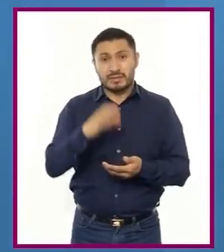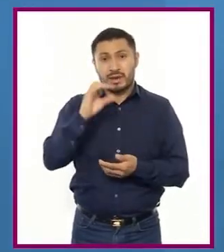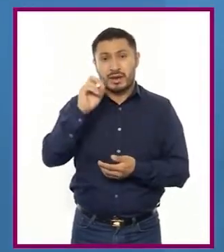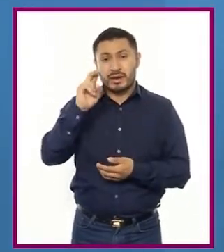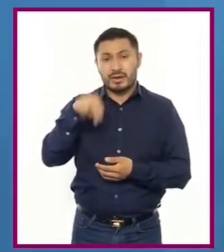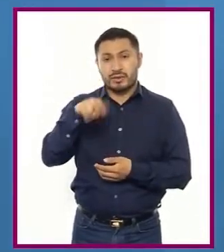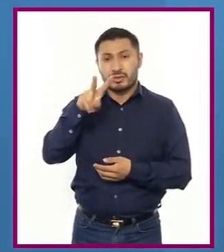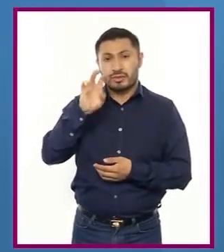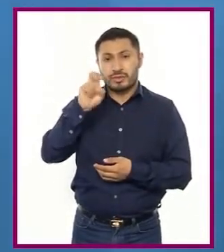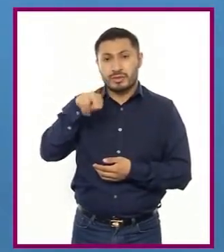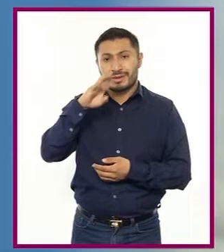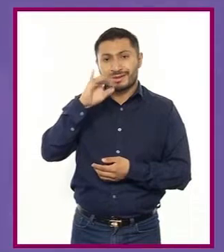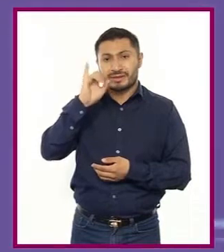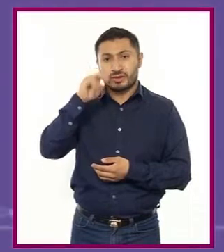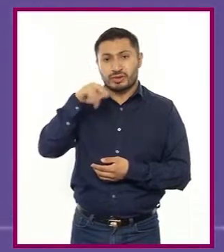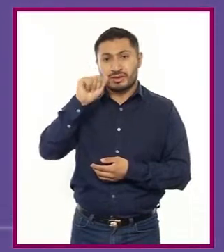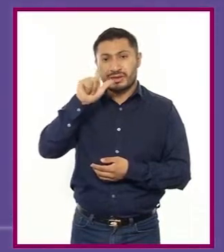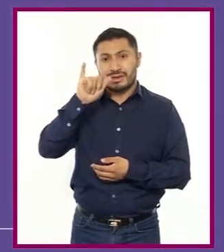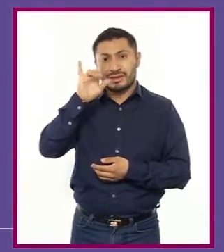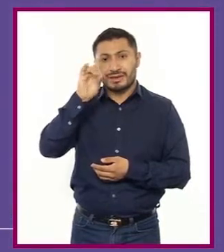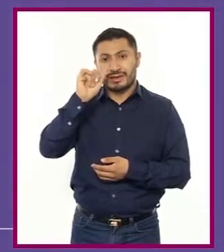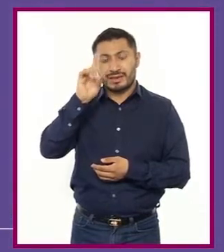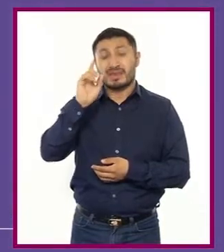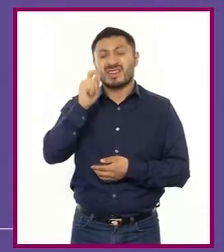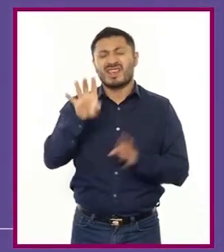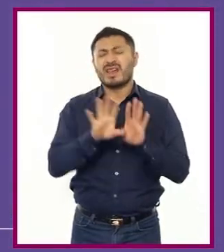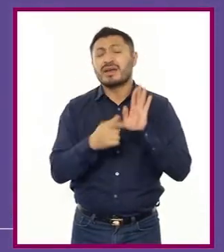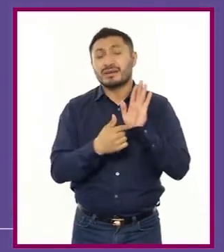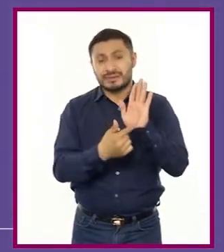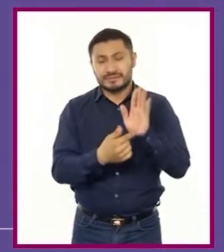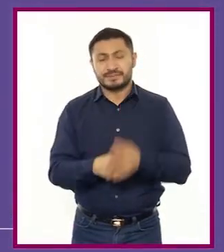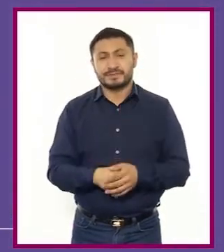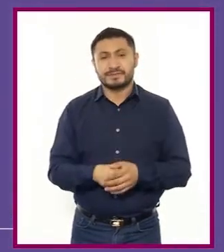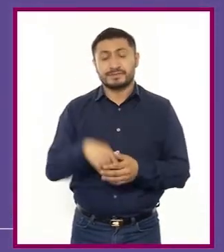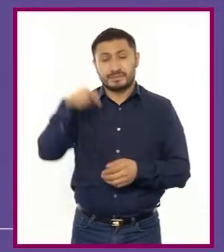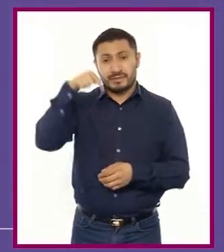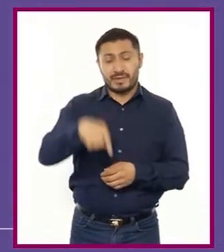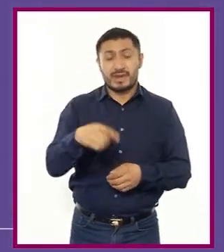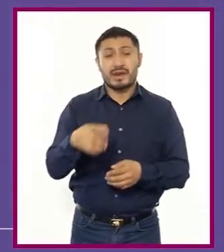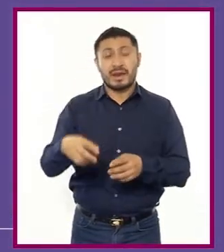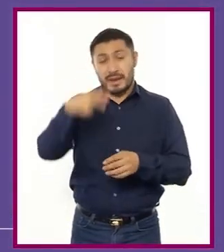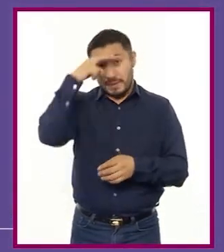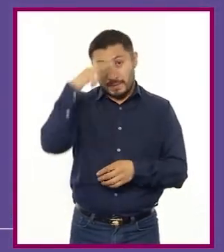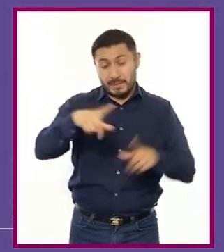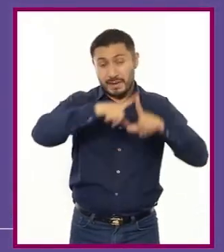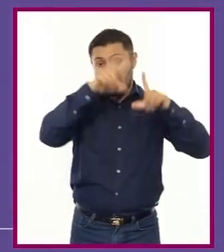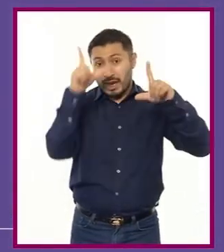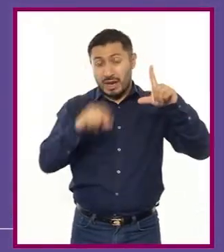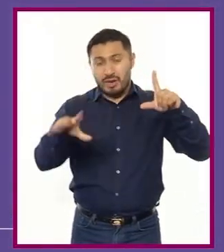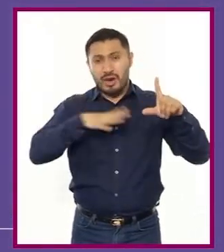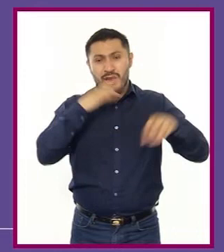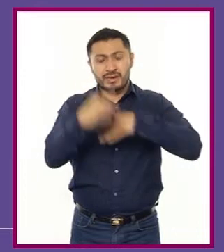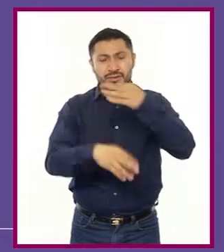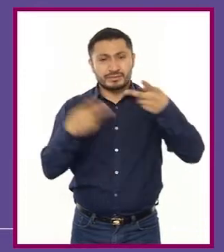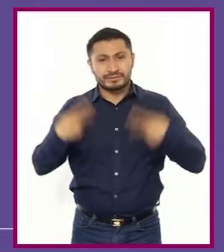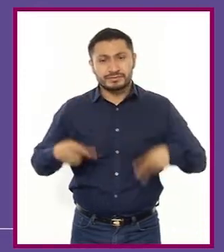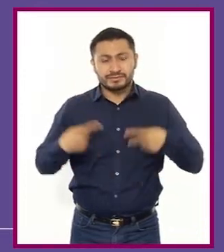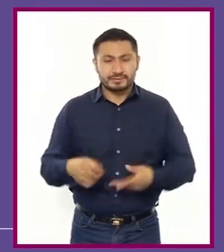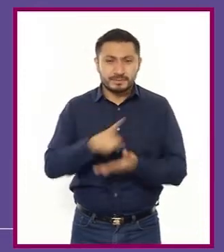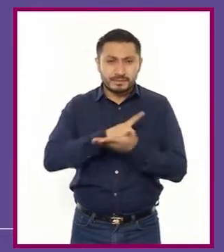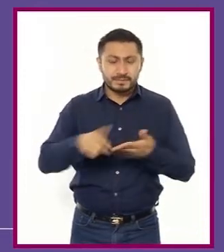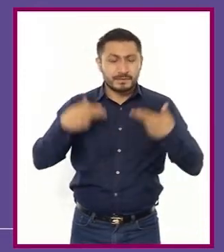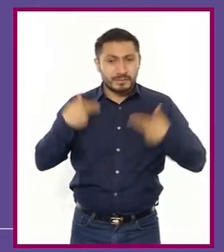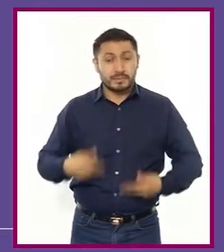cual menciona lo siguiente. En los Estados Unidos mexicanos, Todas las personas gozarán de los derechos